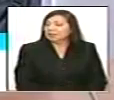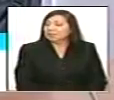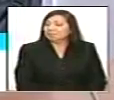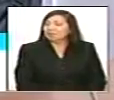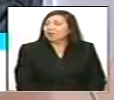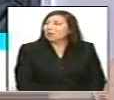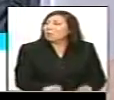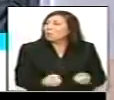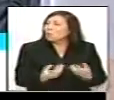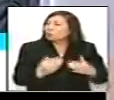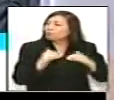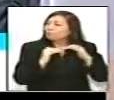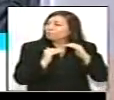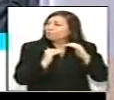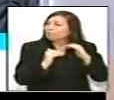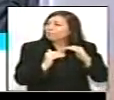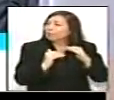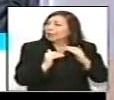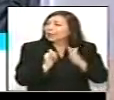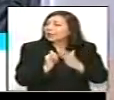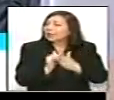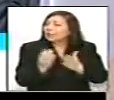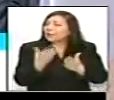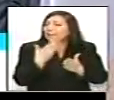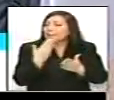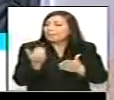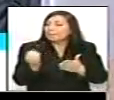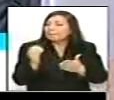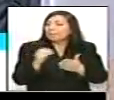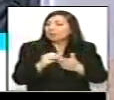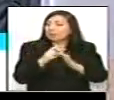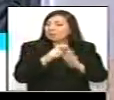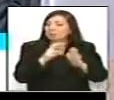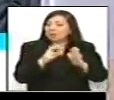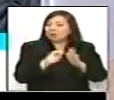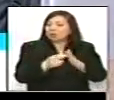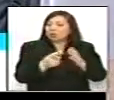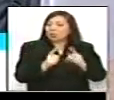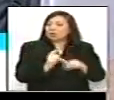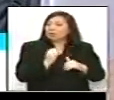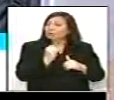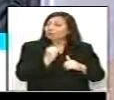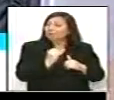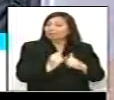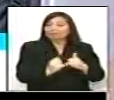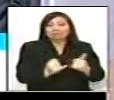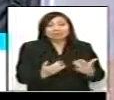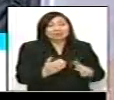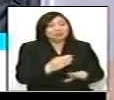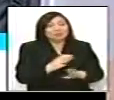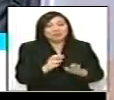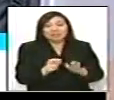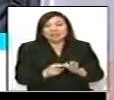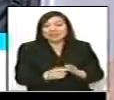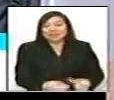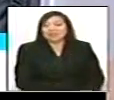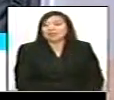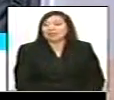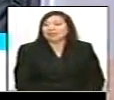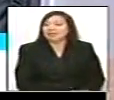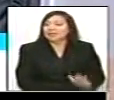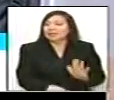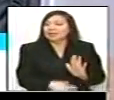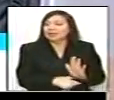muchas limitaciones que he presentado y que queremos mejorar, porque es eso, es un proyecto. Cuando esté acabado, no será un proyecto, será una